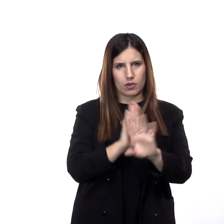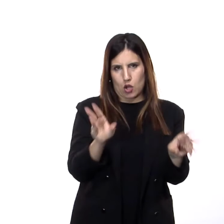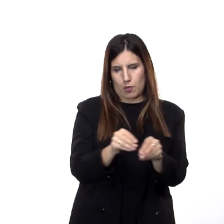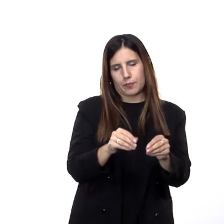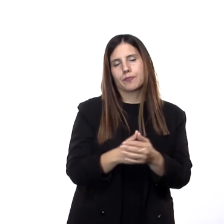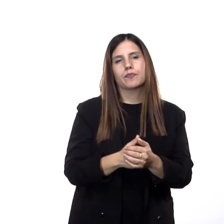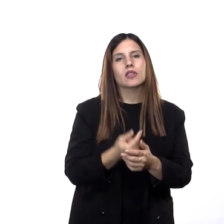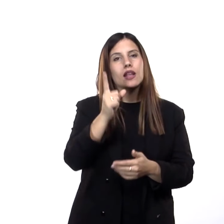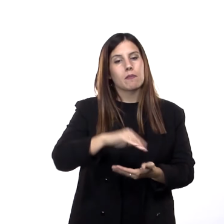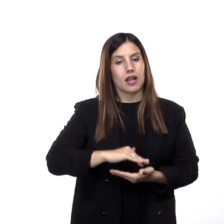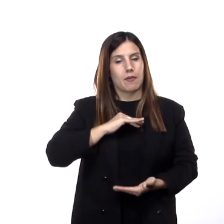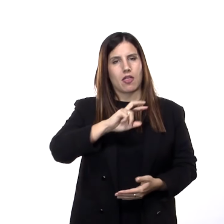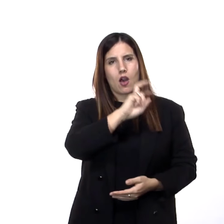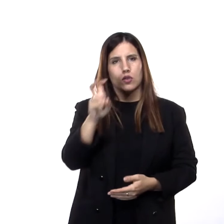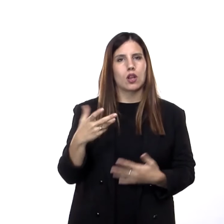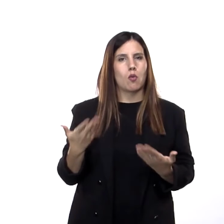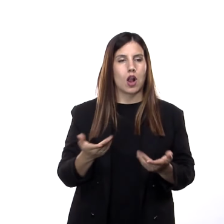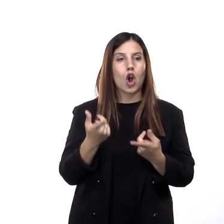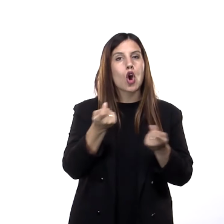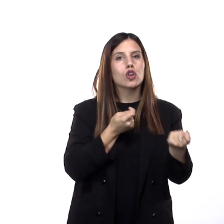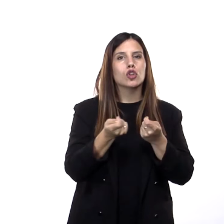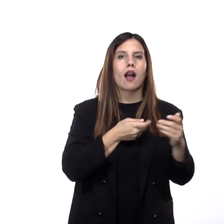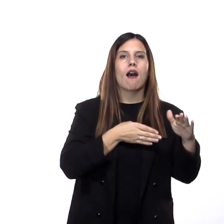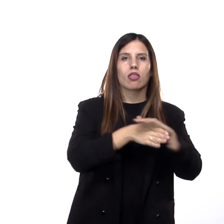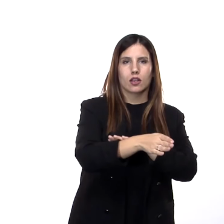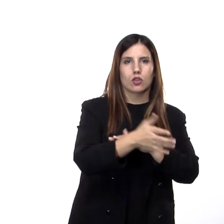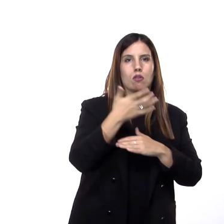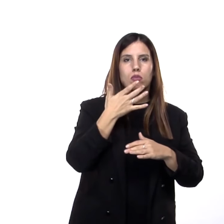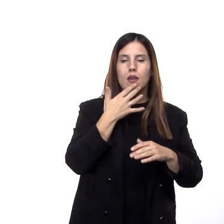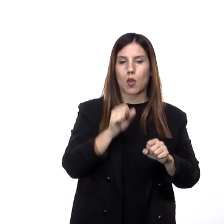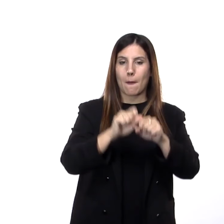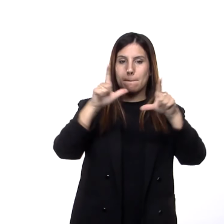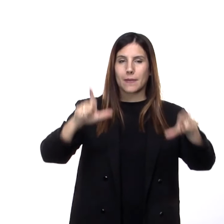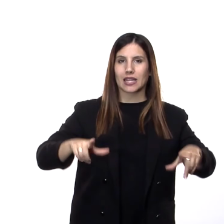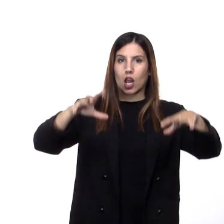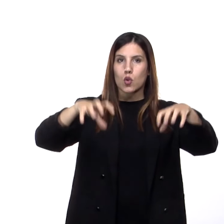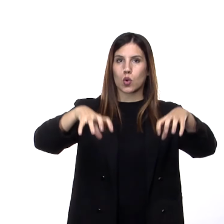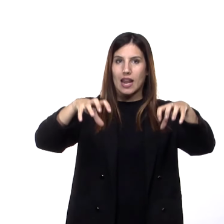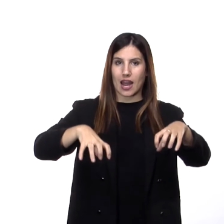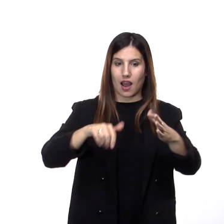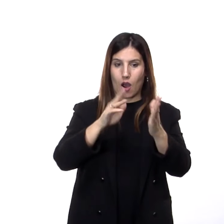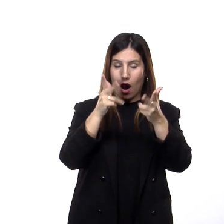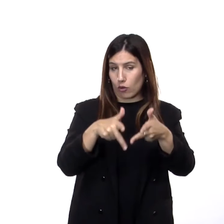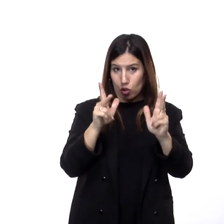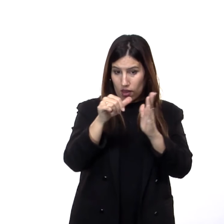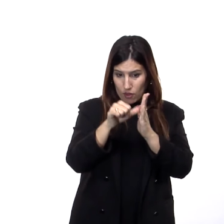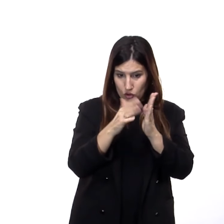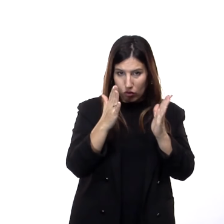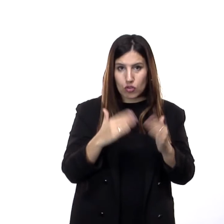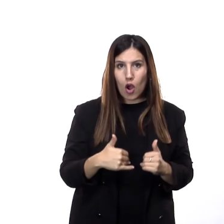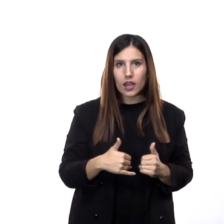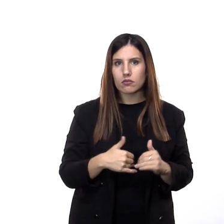muy muy importante sería el control de accesos no nadie puede entrar a una planta nuclear si no está autorizado y puede entrar como